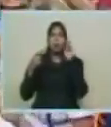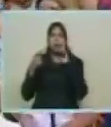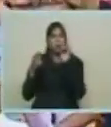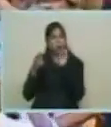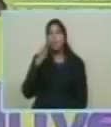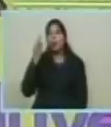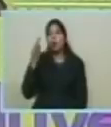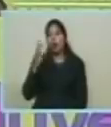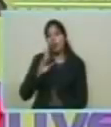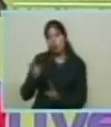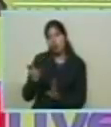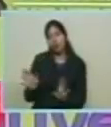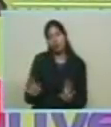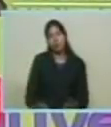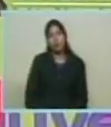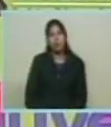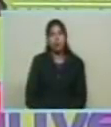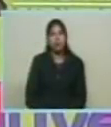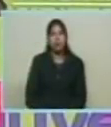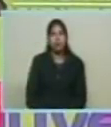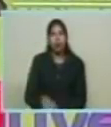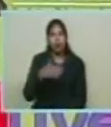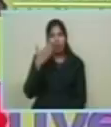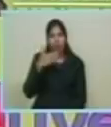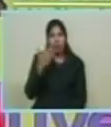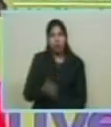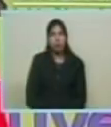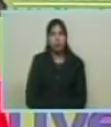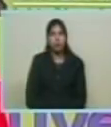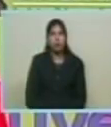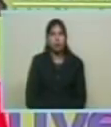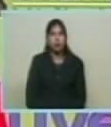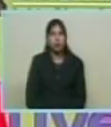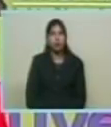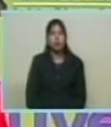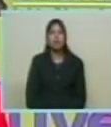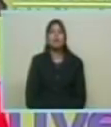del complejo turístico Club Villa y Pazmar perteneciente al Magisterio.